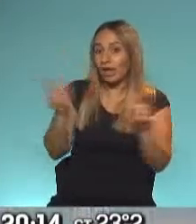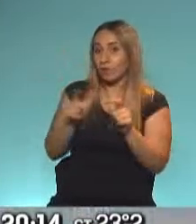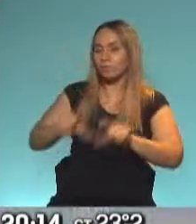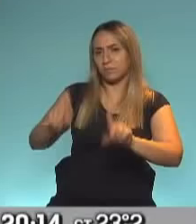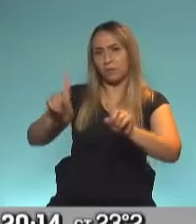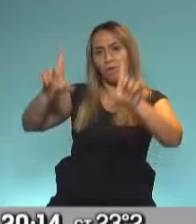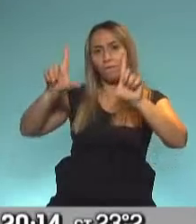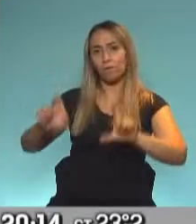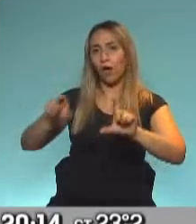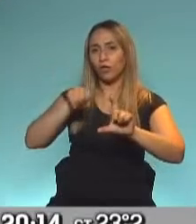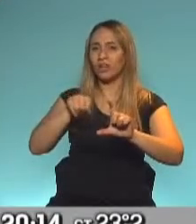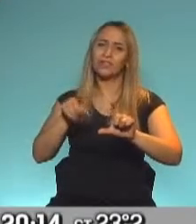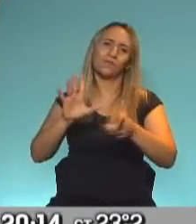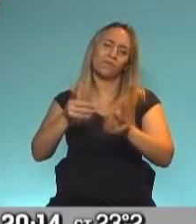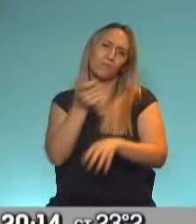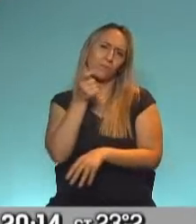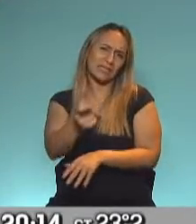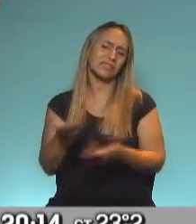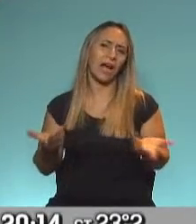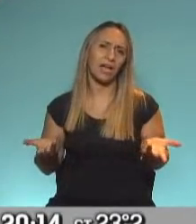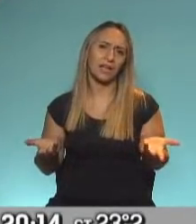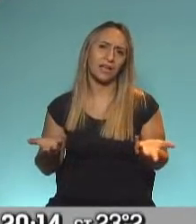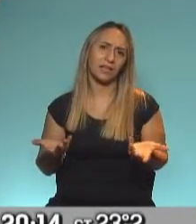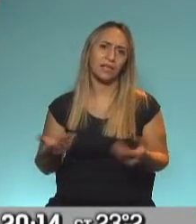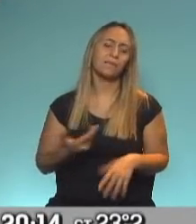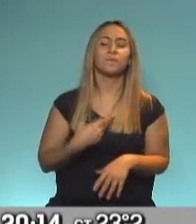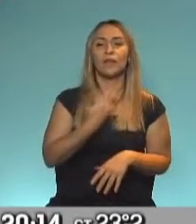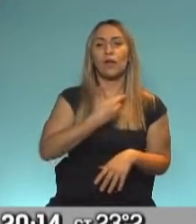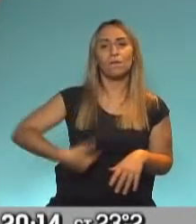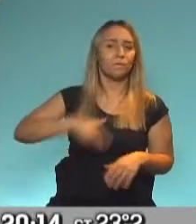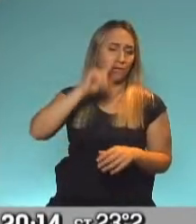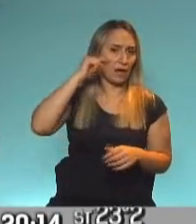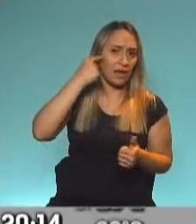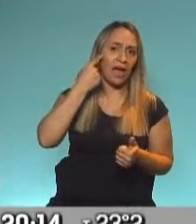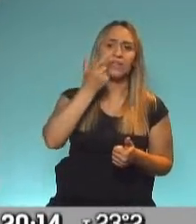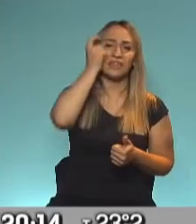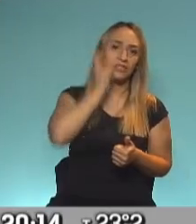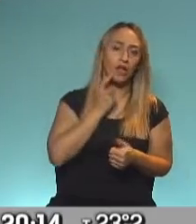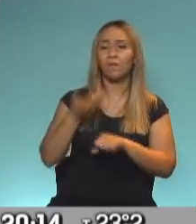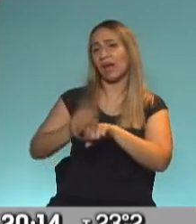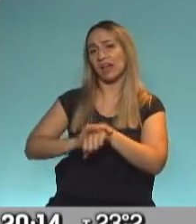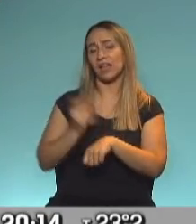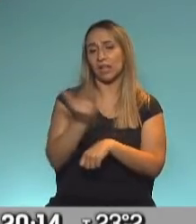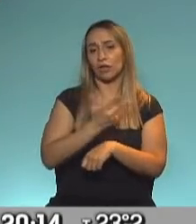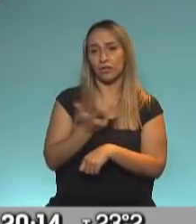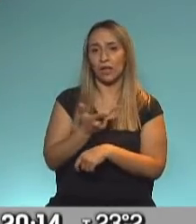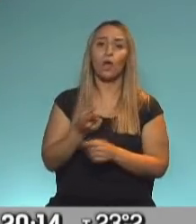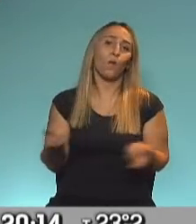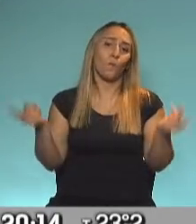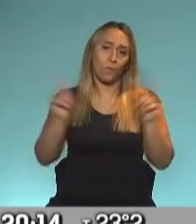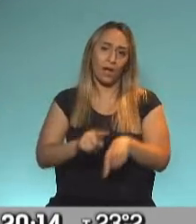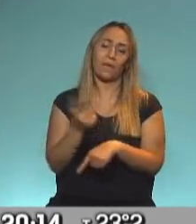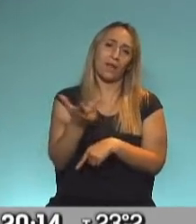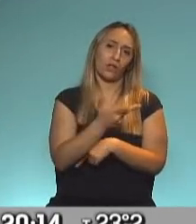en sí misma fue el mensaje que se quiso dar. La foto de Alberto Fernández, Axel Kicillof, Horacio Rodríguez Larreta, se reactiva este tridente